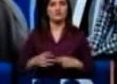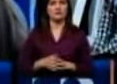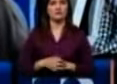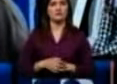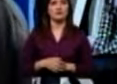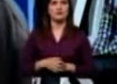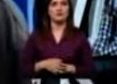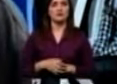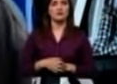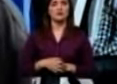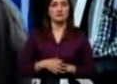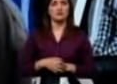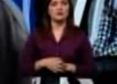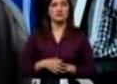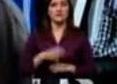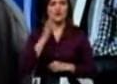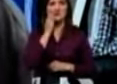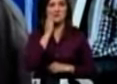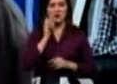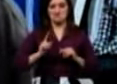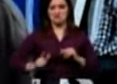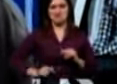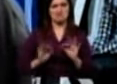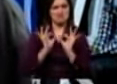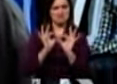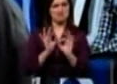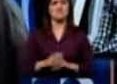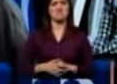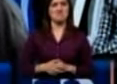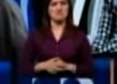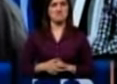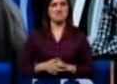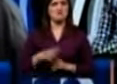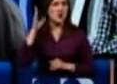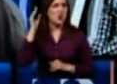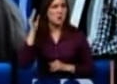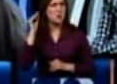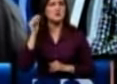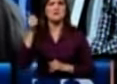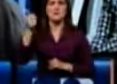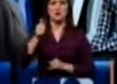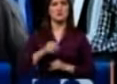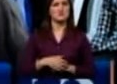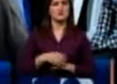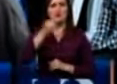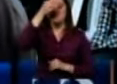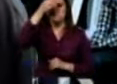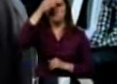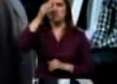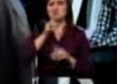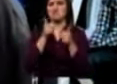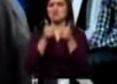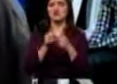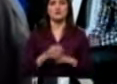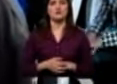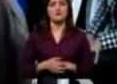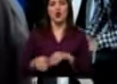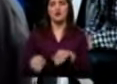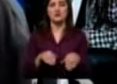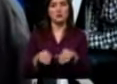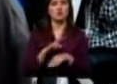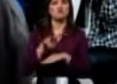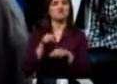madre se encuentra en óptimas condiciones, en tanto en su visión como en su capacidad intelectual. Ella hace las